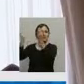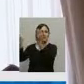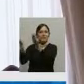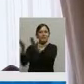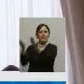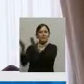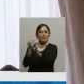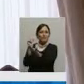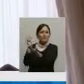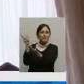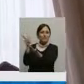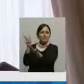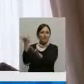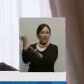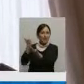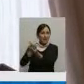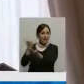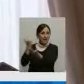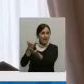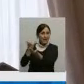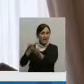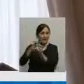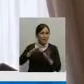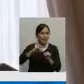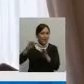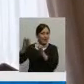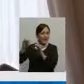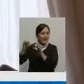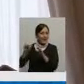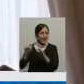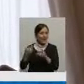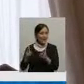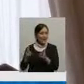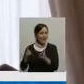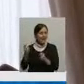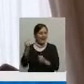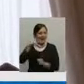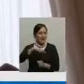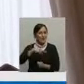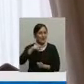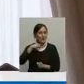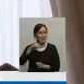que el presidente y el gobernador se